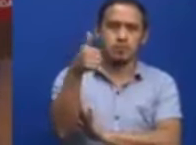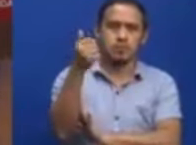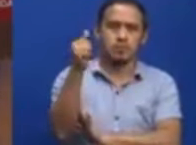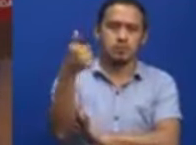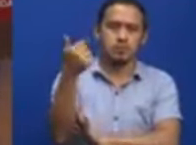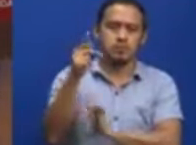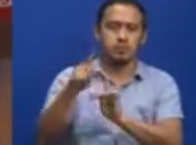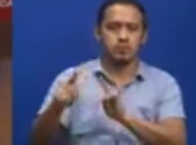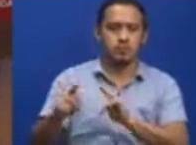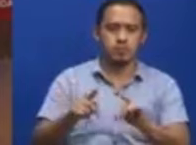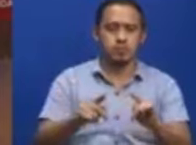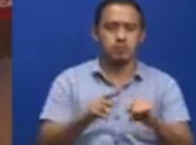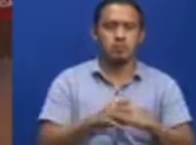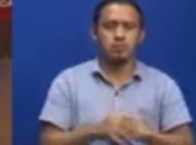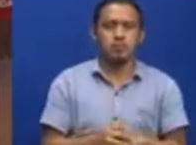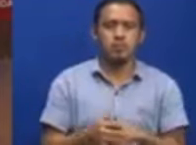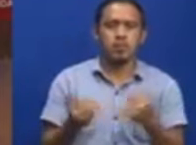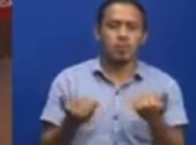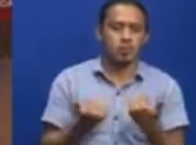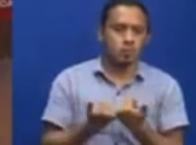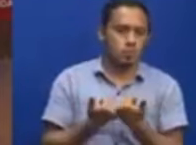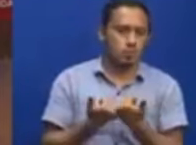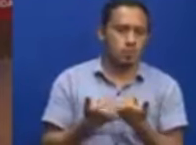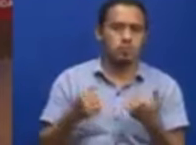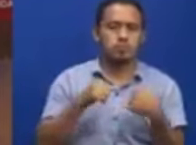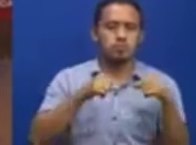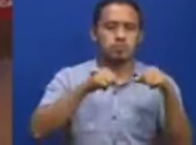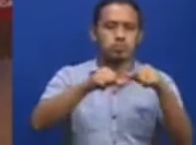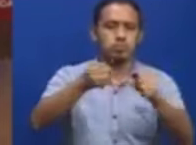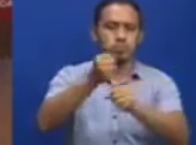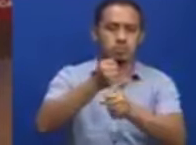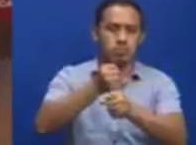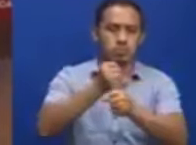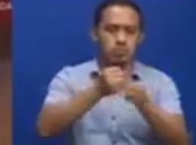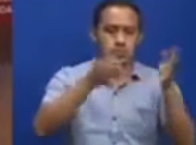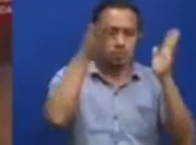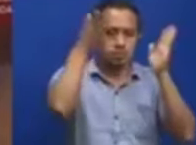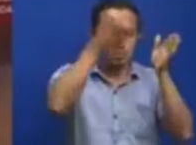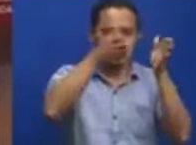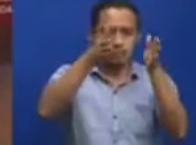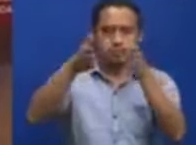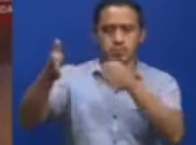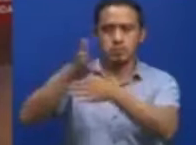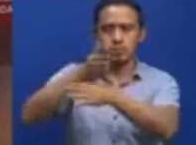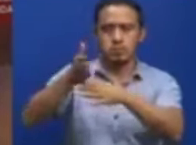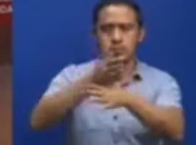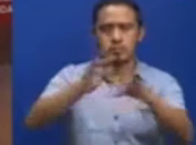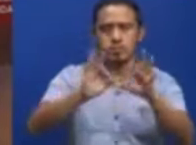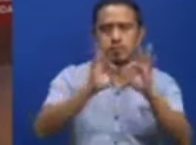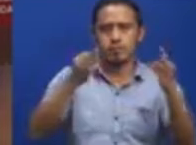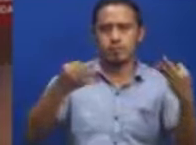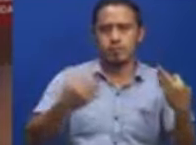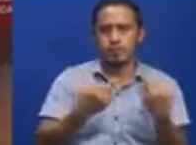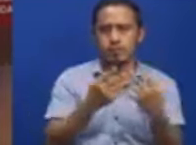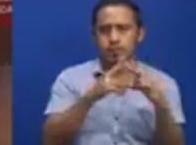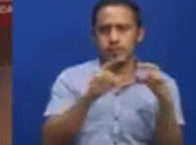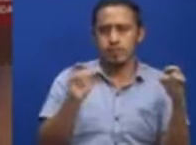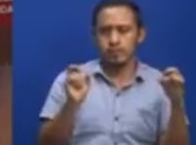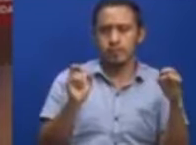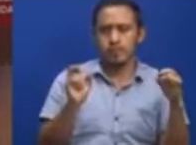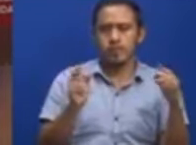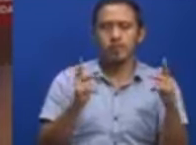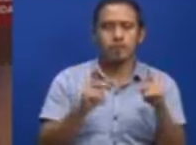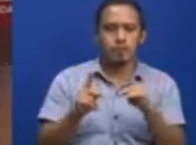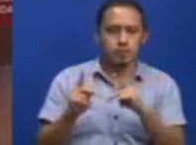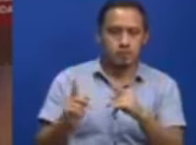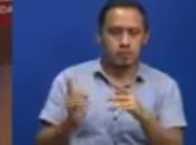3.266 personas y continuamos trabajando para dar atención a las familias nicaragüenses. Las personas que han estado